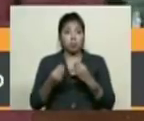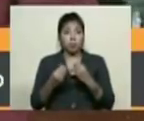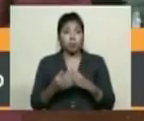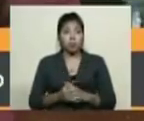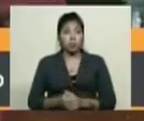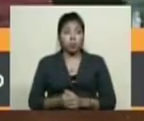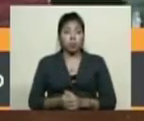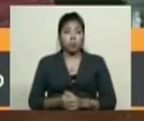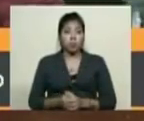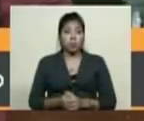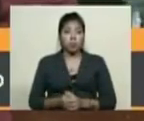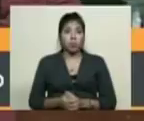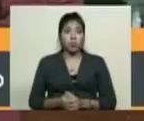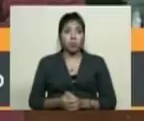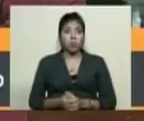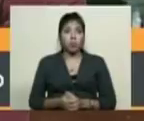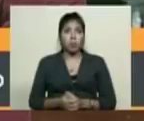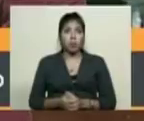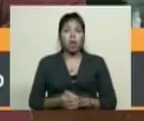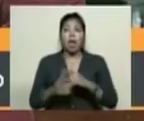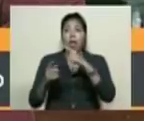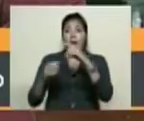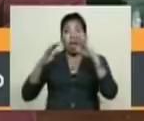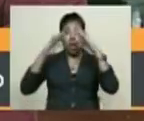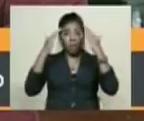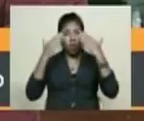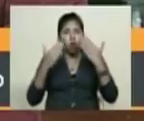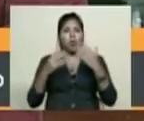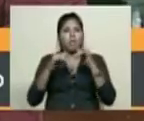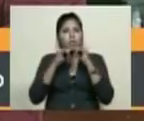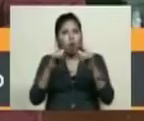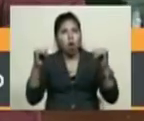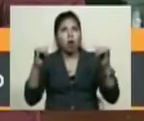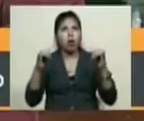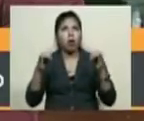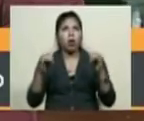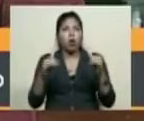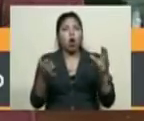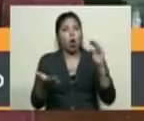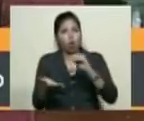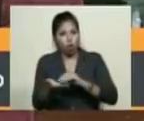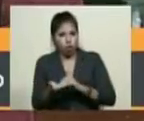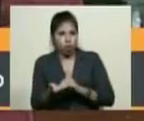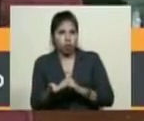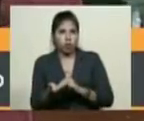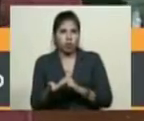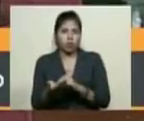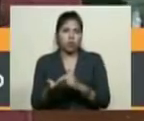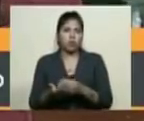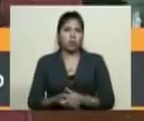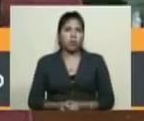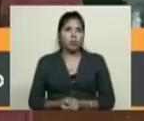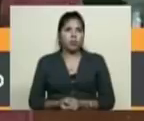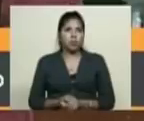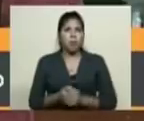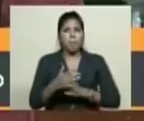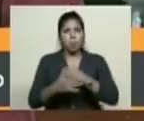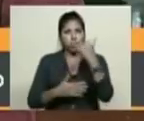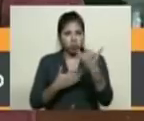suramericana. Ha dicho el presidente Evo que va a tomar, a retomar con fuerza el proyecto